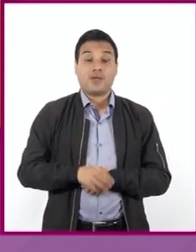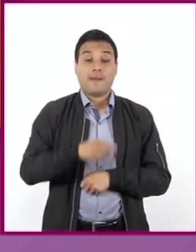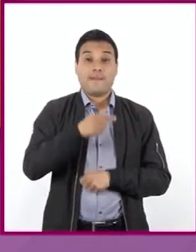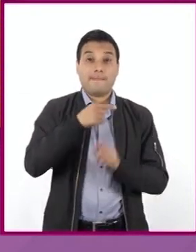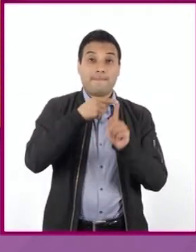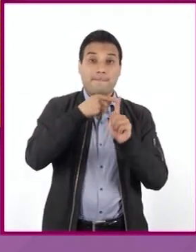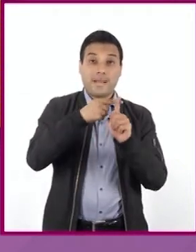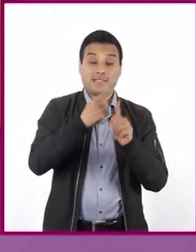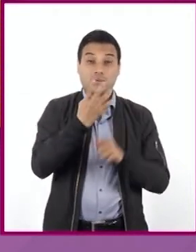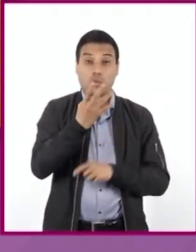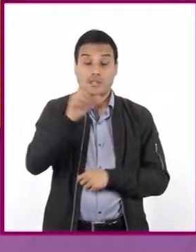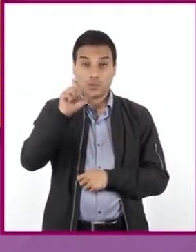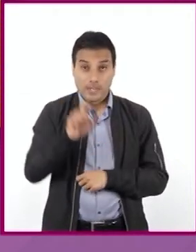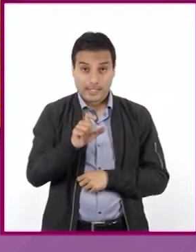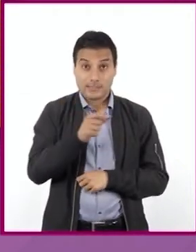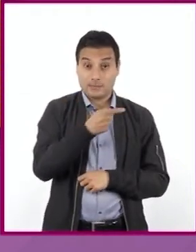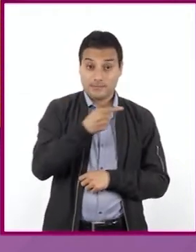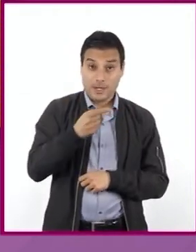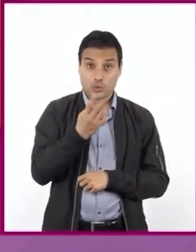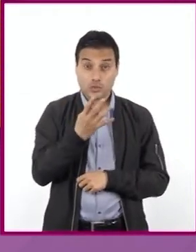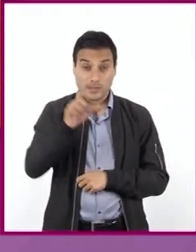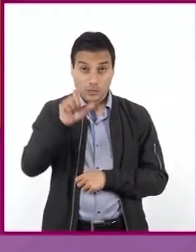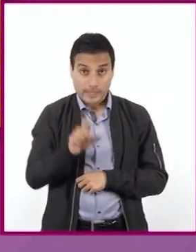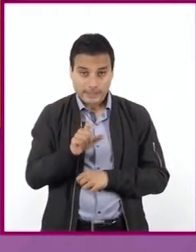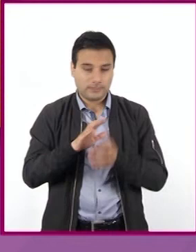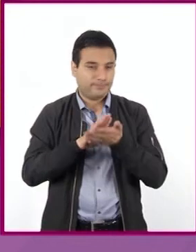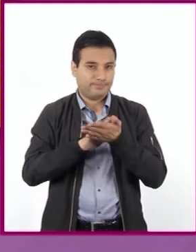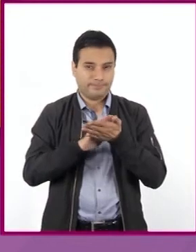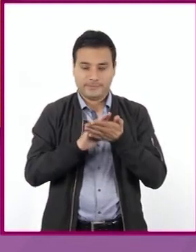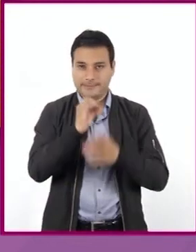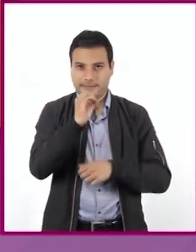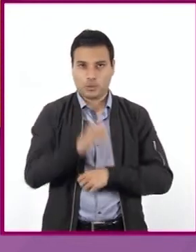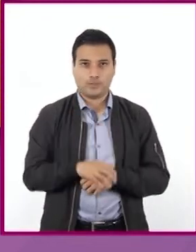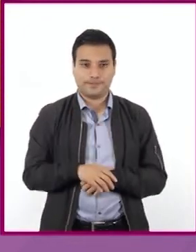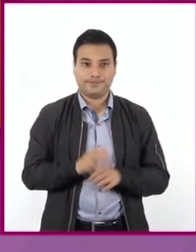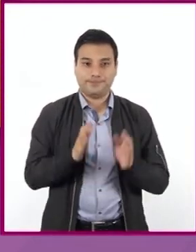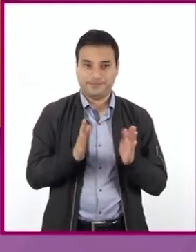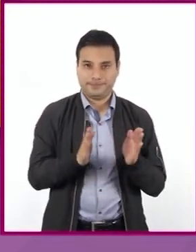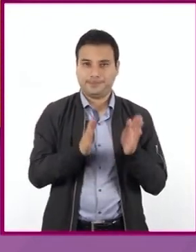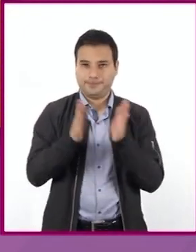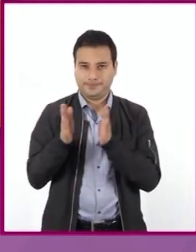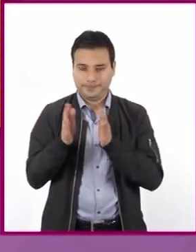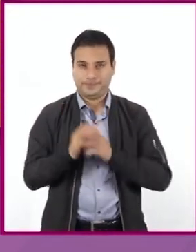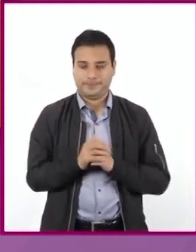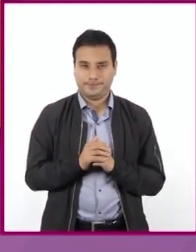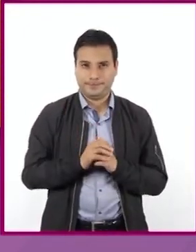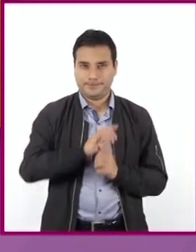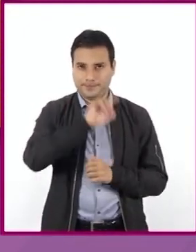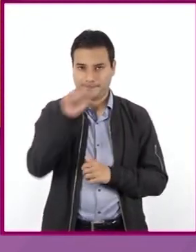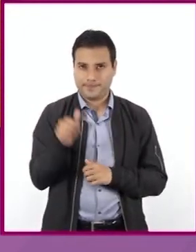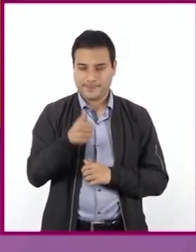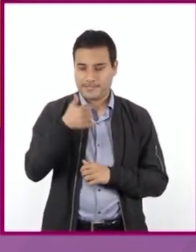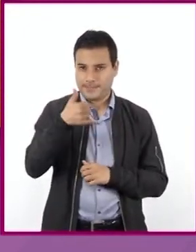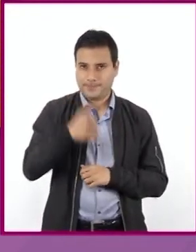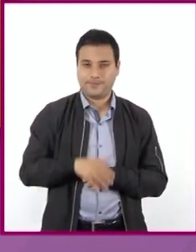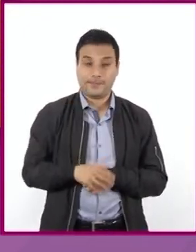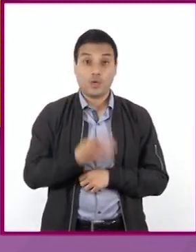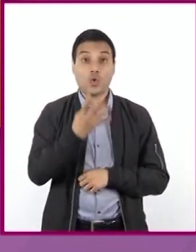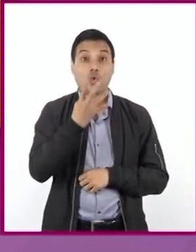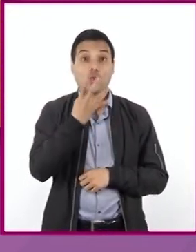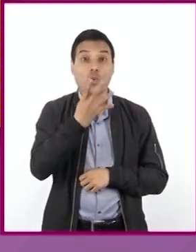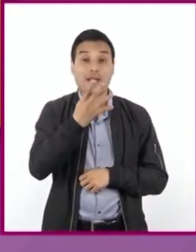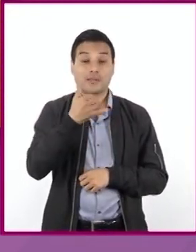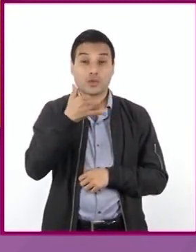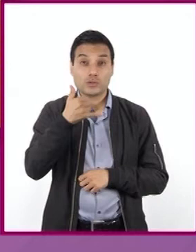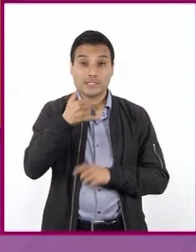4x negativo es igual a 0. Sumamos los términos semejantes con la incógnita y. 4y